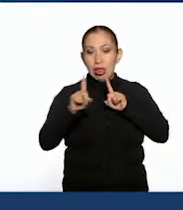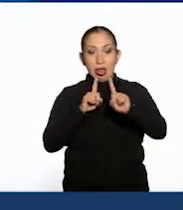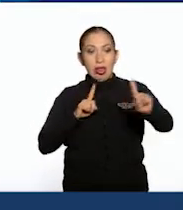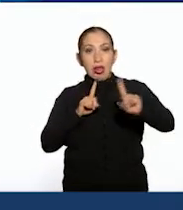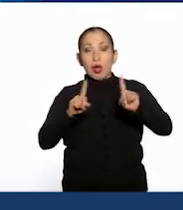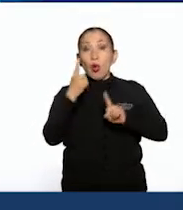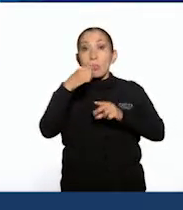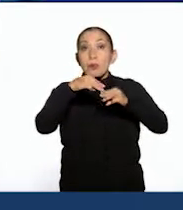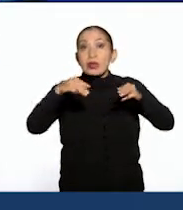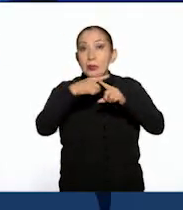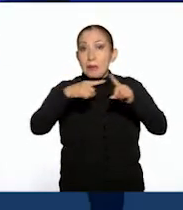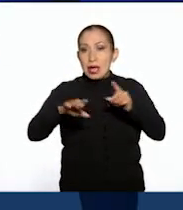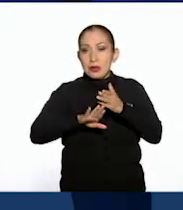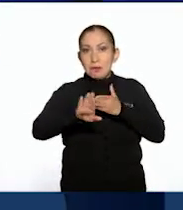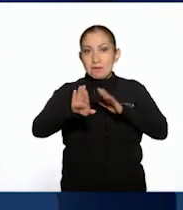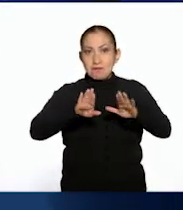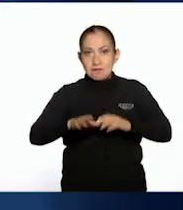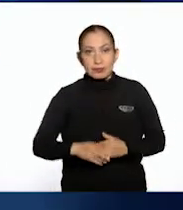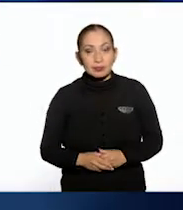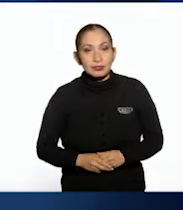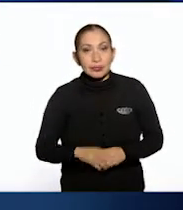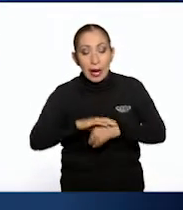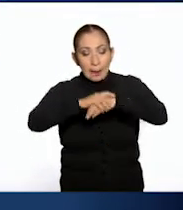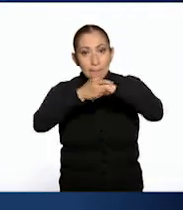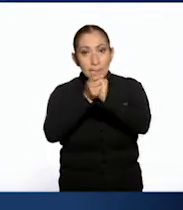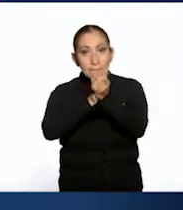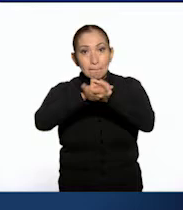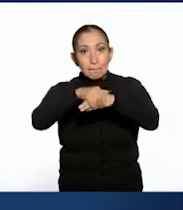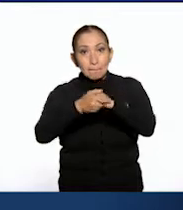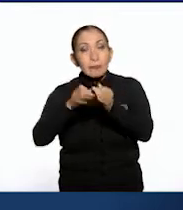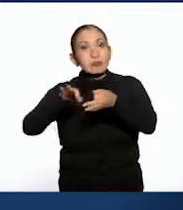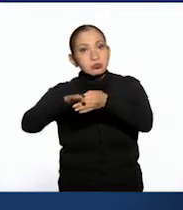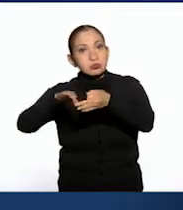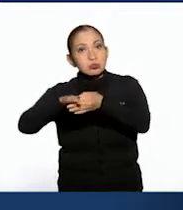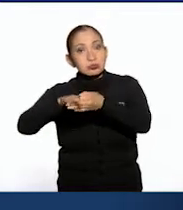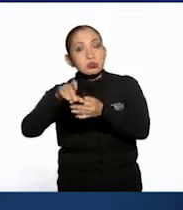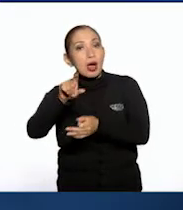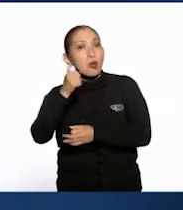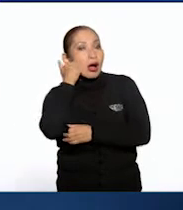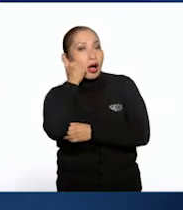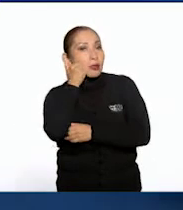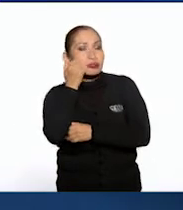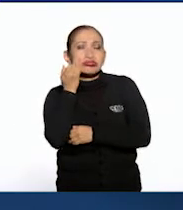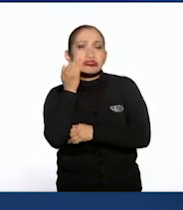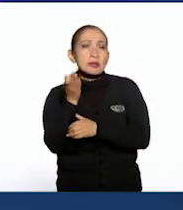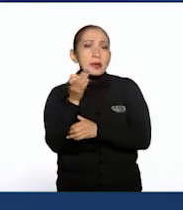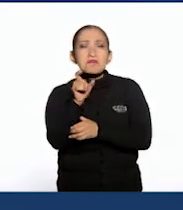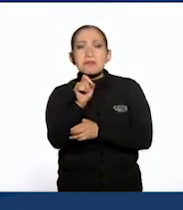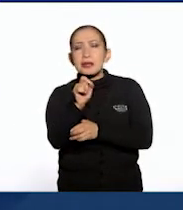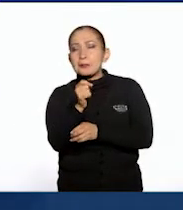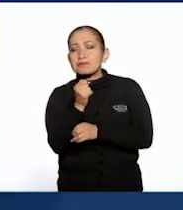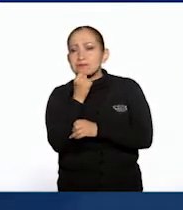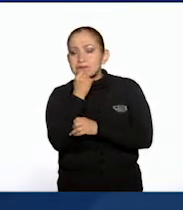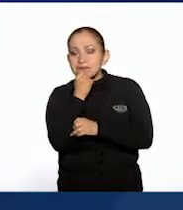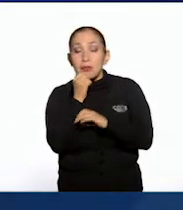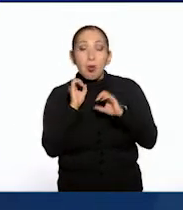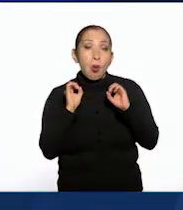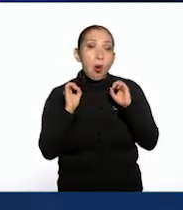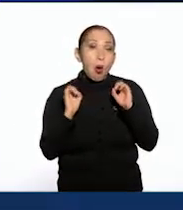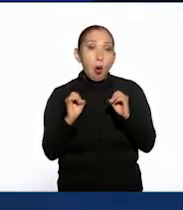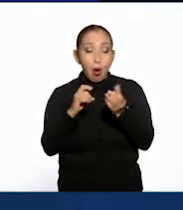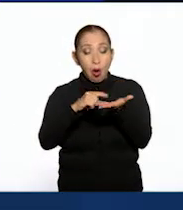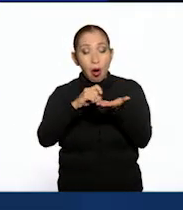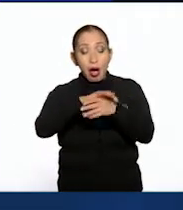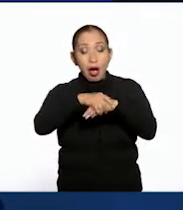1,5 metros entre tú y los demás. Lávate las manos muy seguido con agua y jabón por lo menos durante 20 segundos o